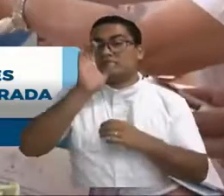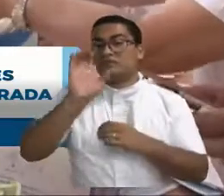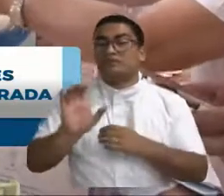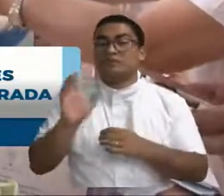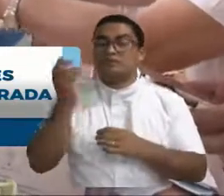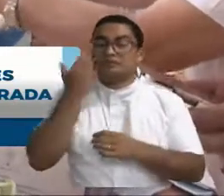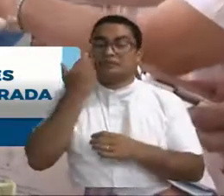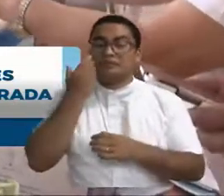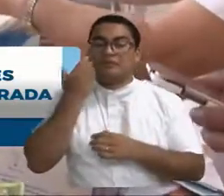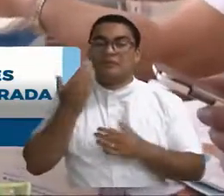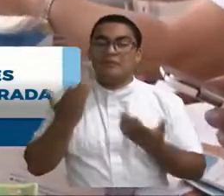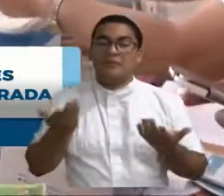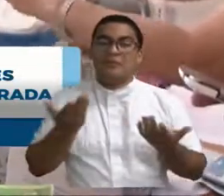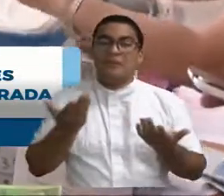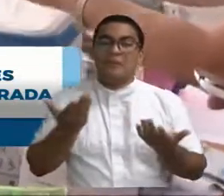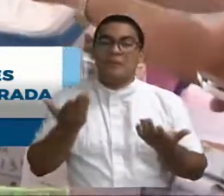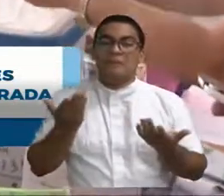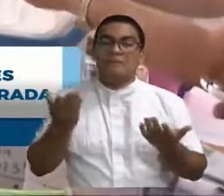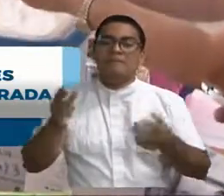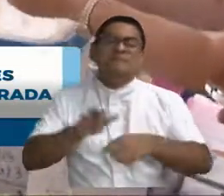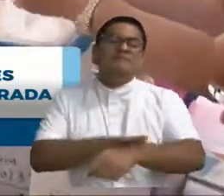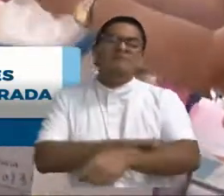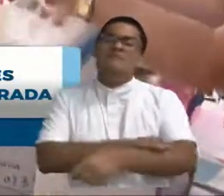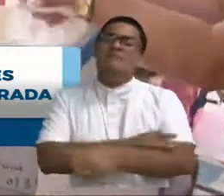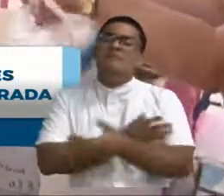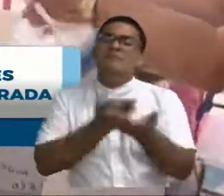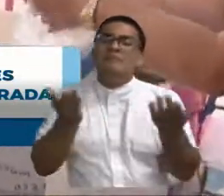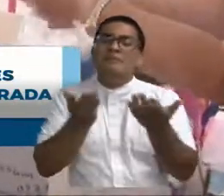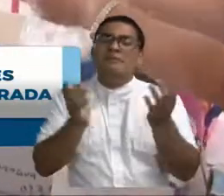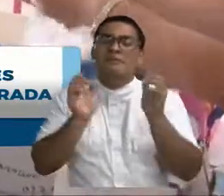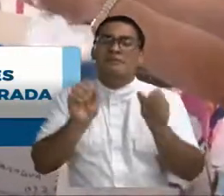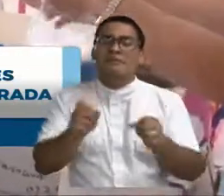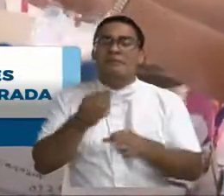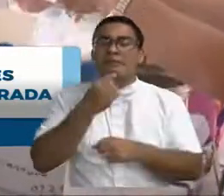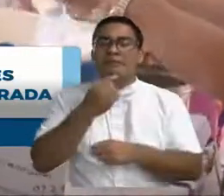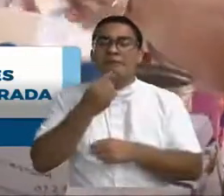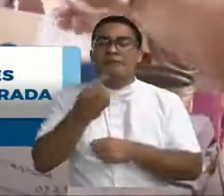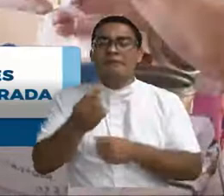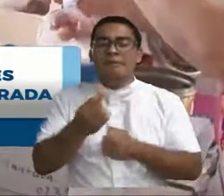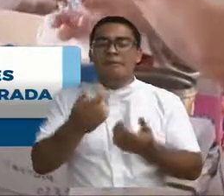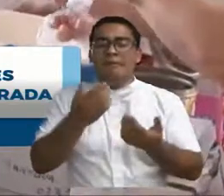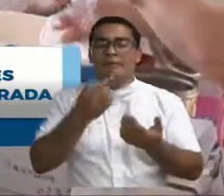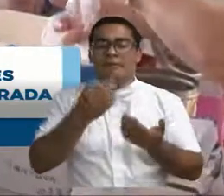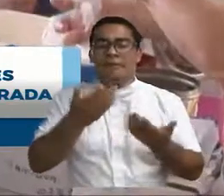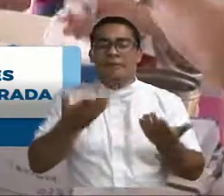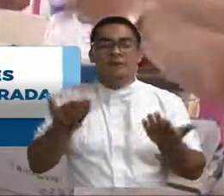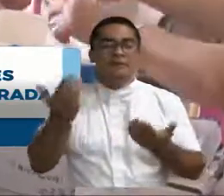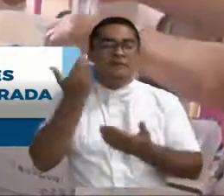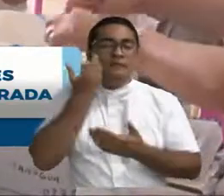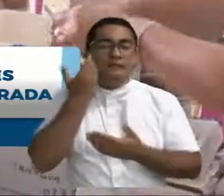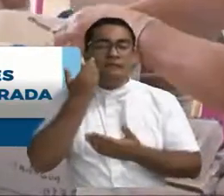enfermos. Aparte de eso, ¿qué otro síntoma nos puede decir que esta